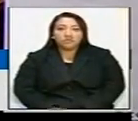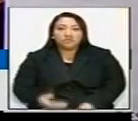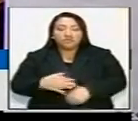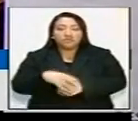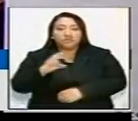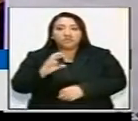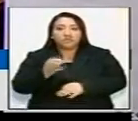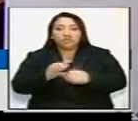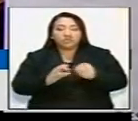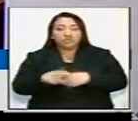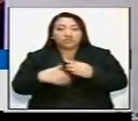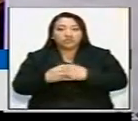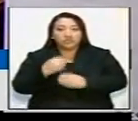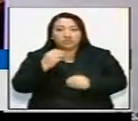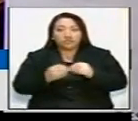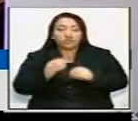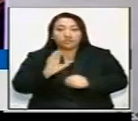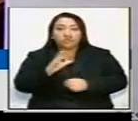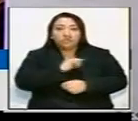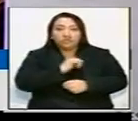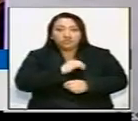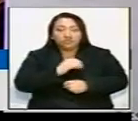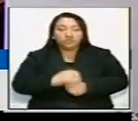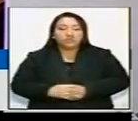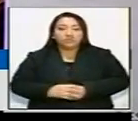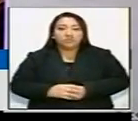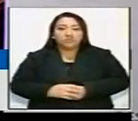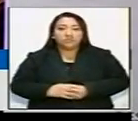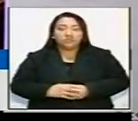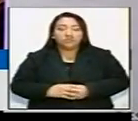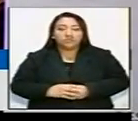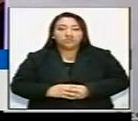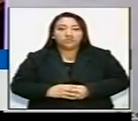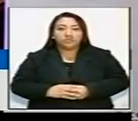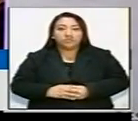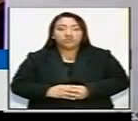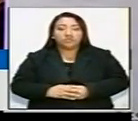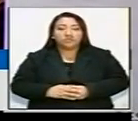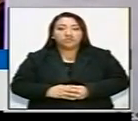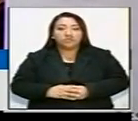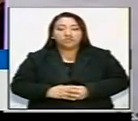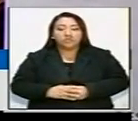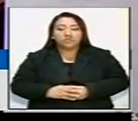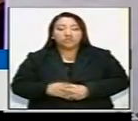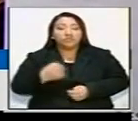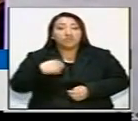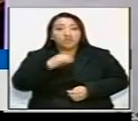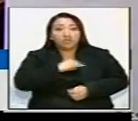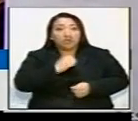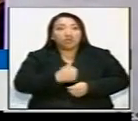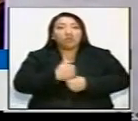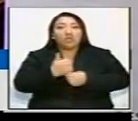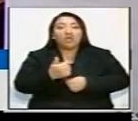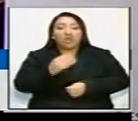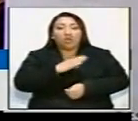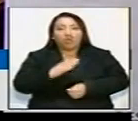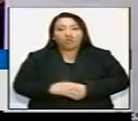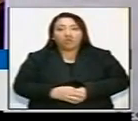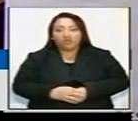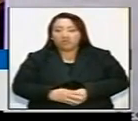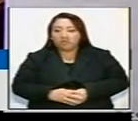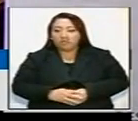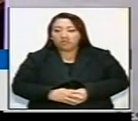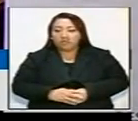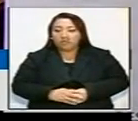de las reformas. Las instituciones, incluyendo mi organización, han ayudado al gobierno en esa forma, pero